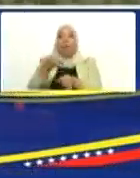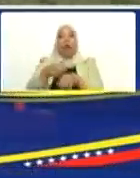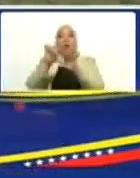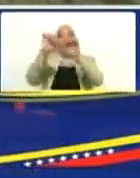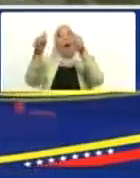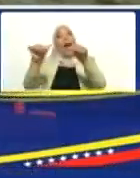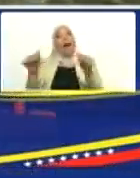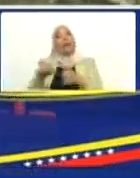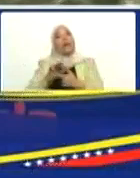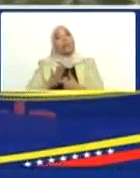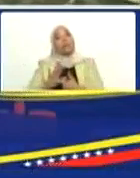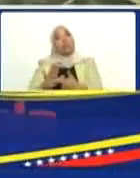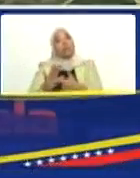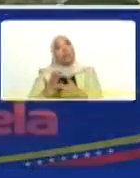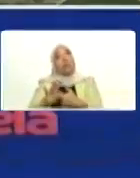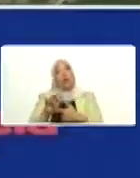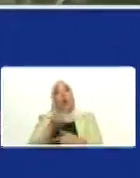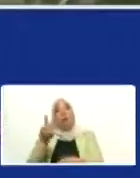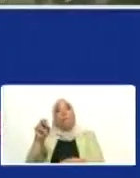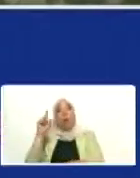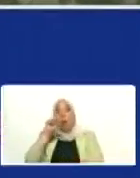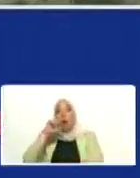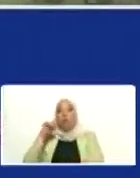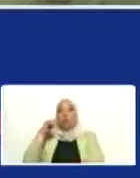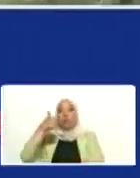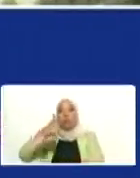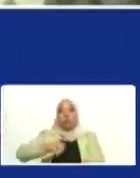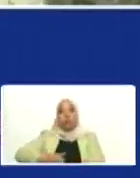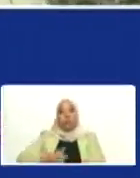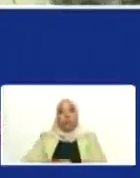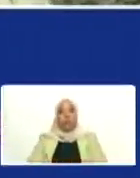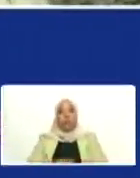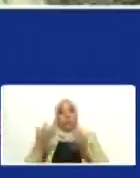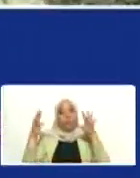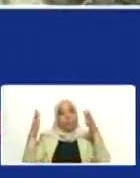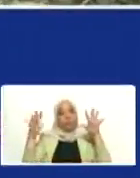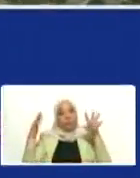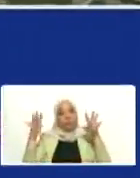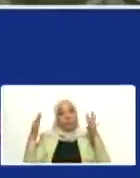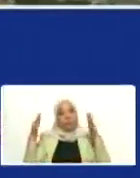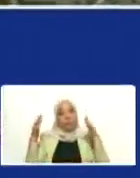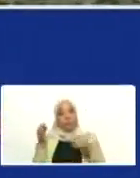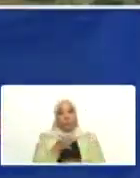empiezan este año la recuperación de las primeras 36. Correcto.